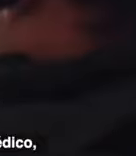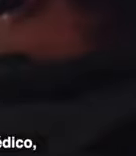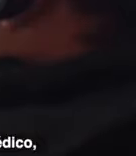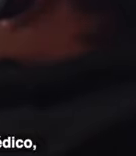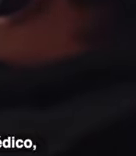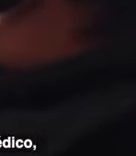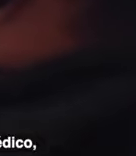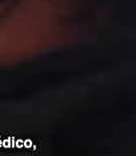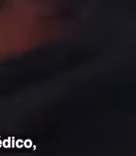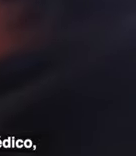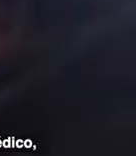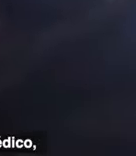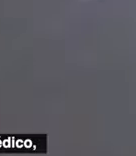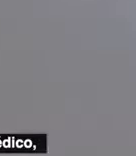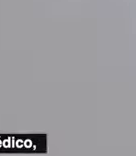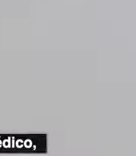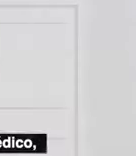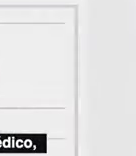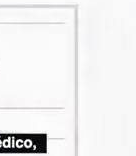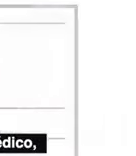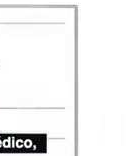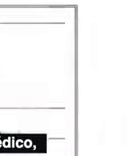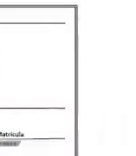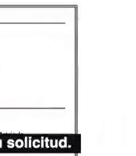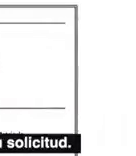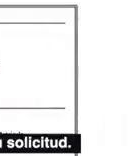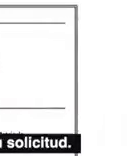es necesario que tengas a la mano la receta del